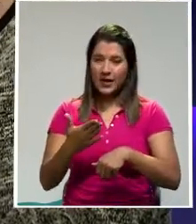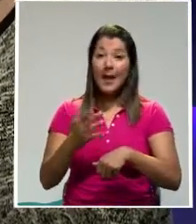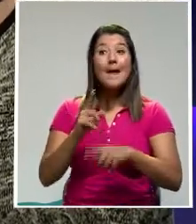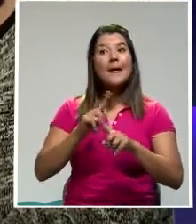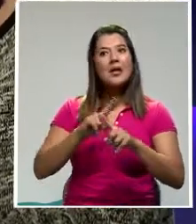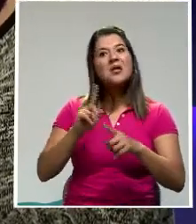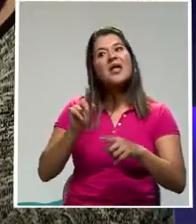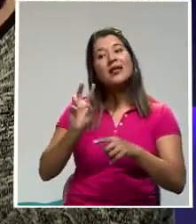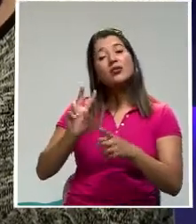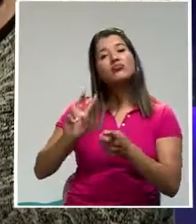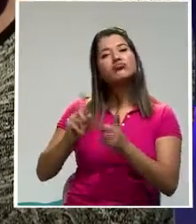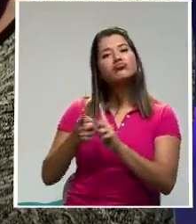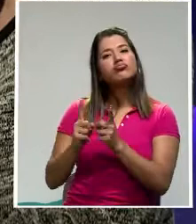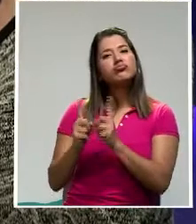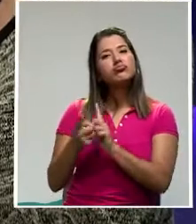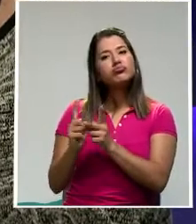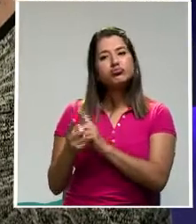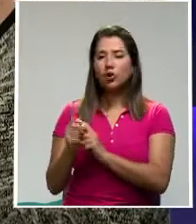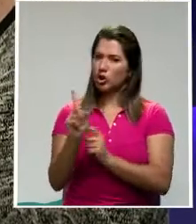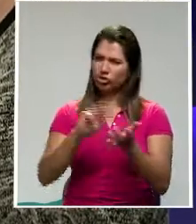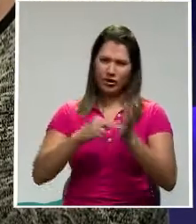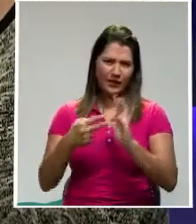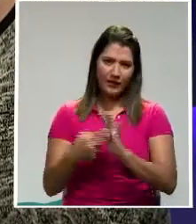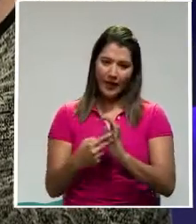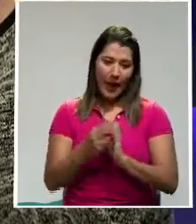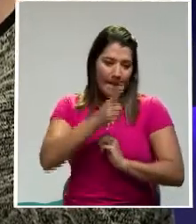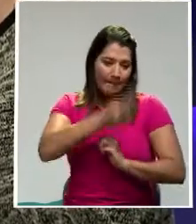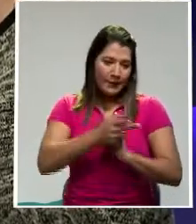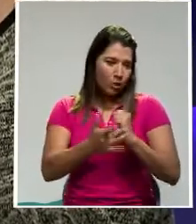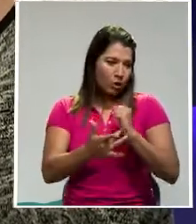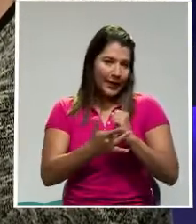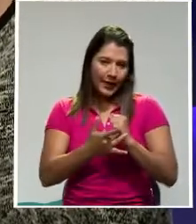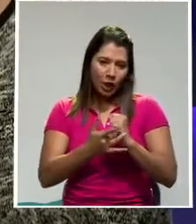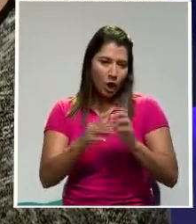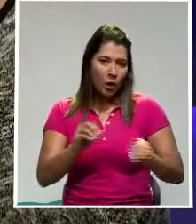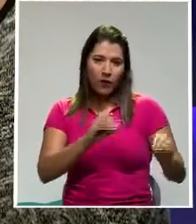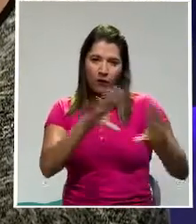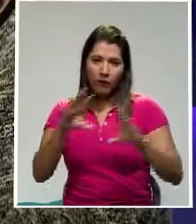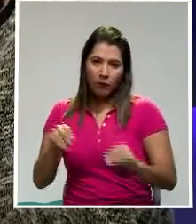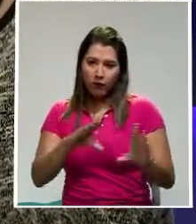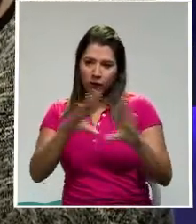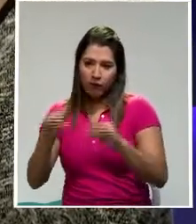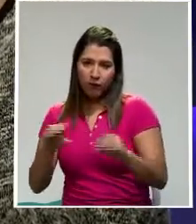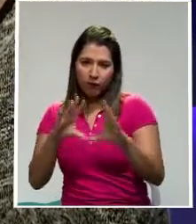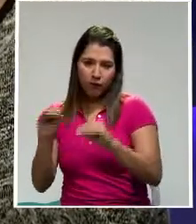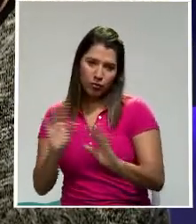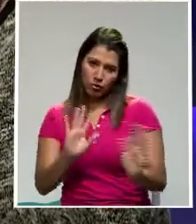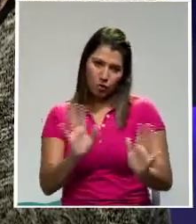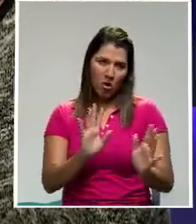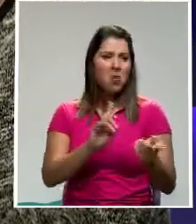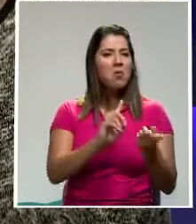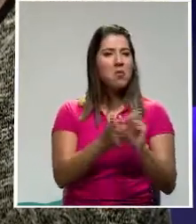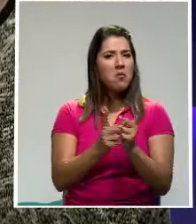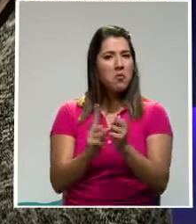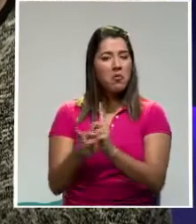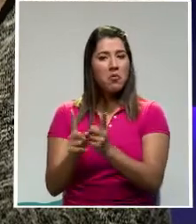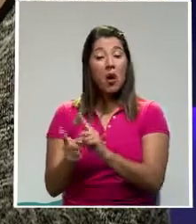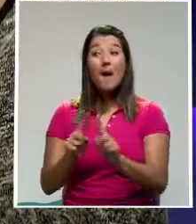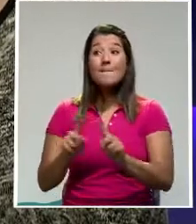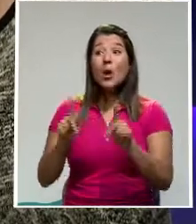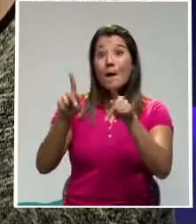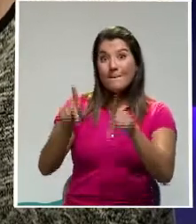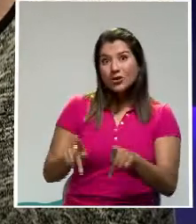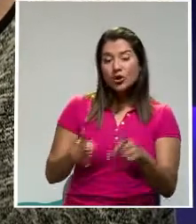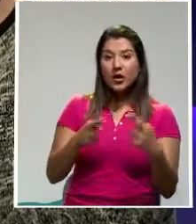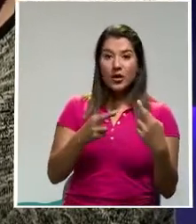están disponibles siempre, sino que hay una rotación, y al que le toca sí tiene que estar disponible 24/7. Sí tiene que responder el